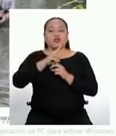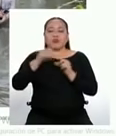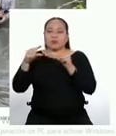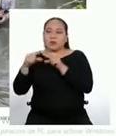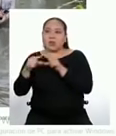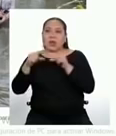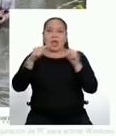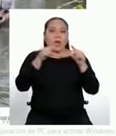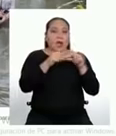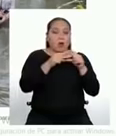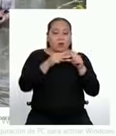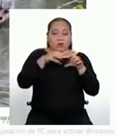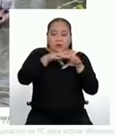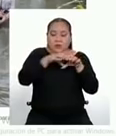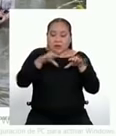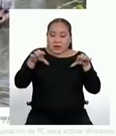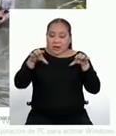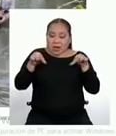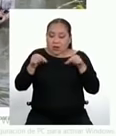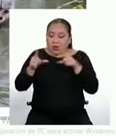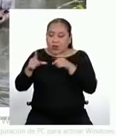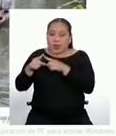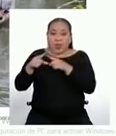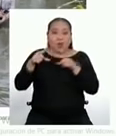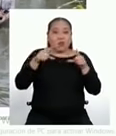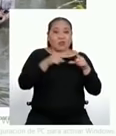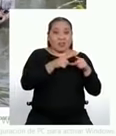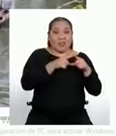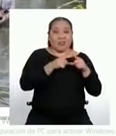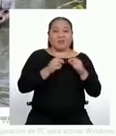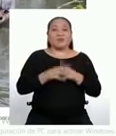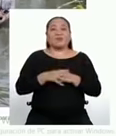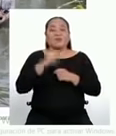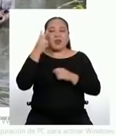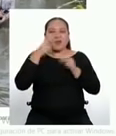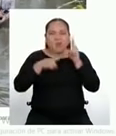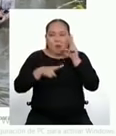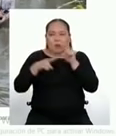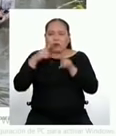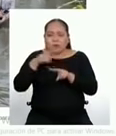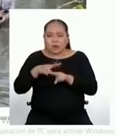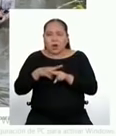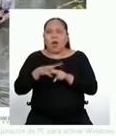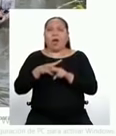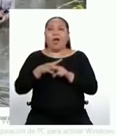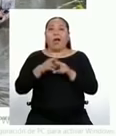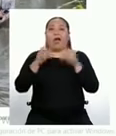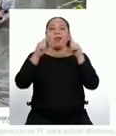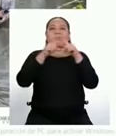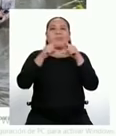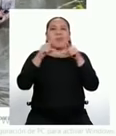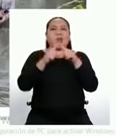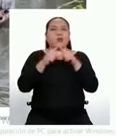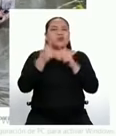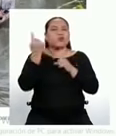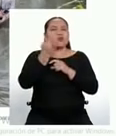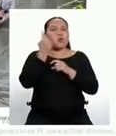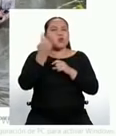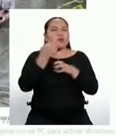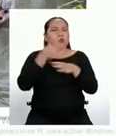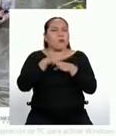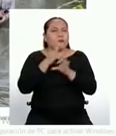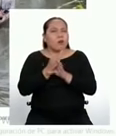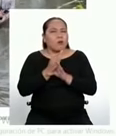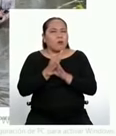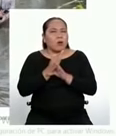lados y una parte central rectangular. Y aquí es donde comenzamos a identificar que el triángulo no es solamente una forma geométrica